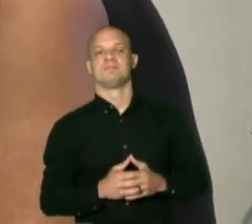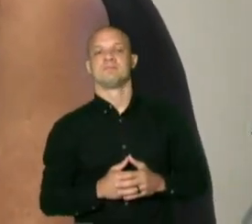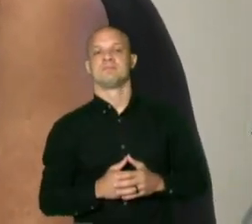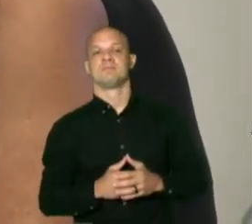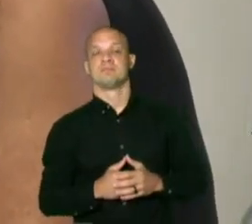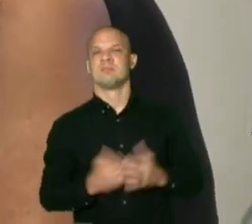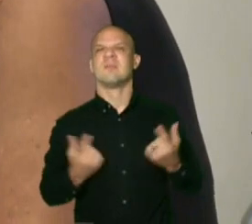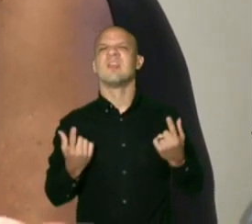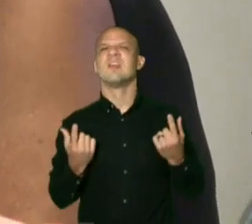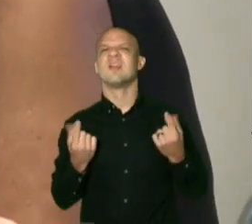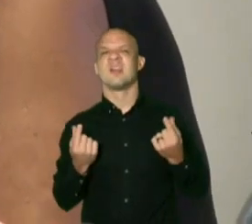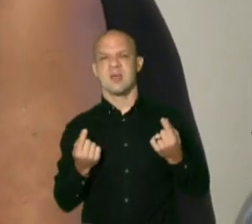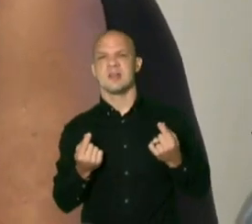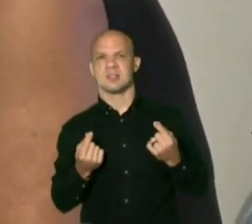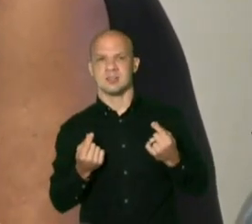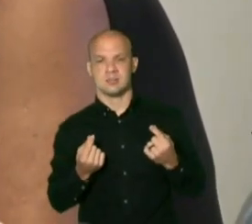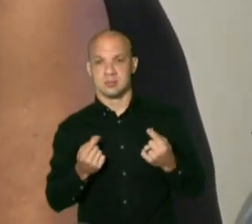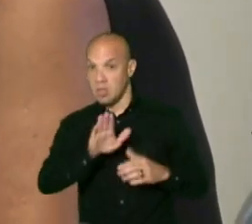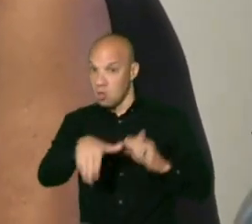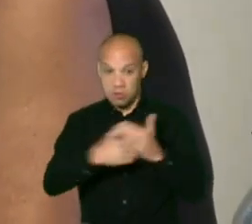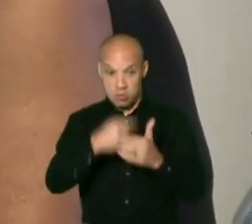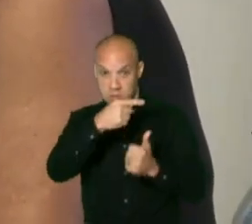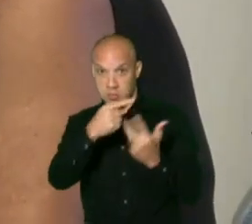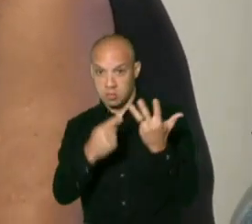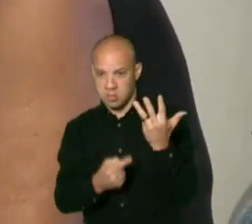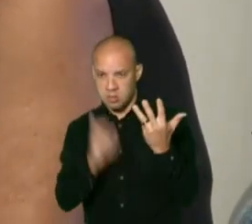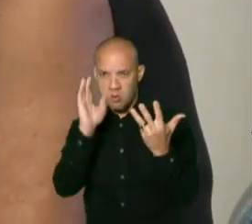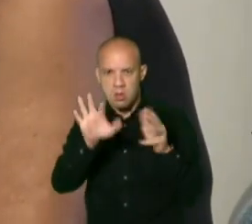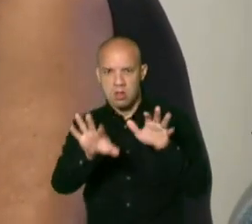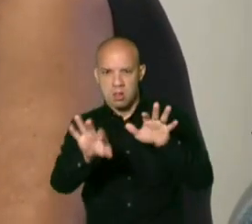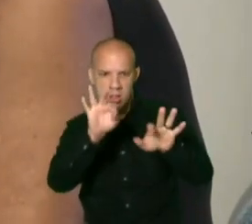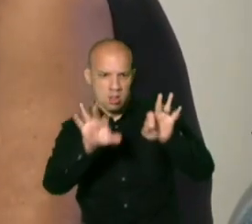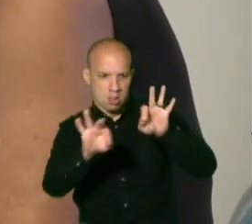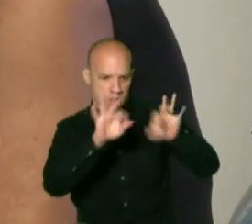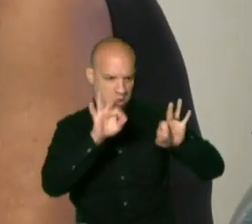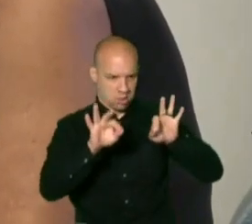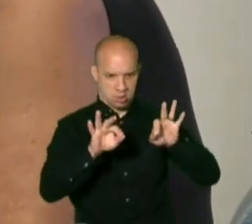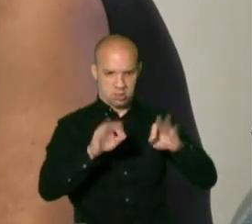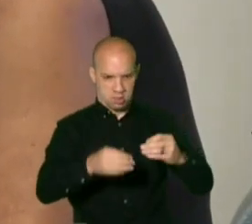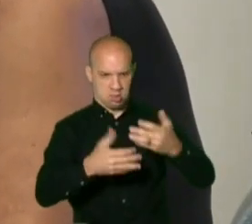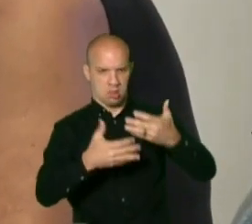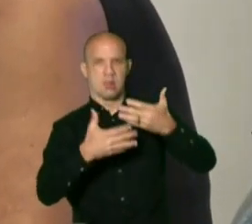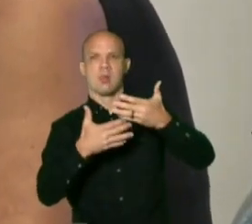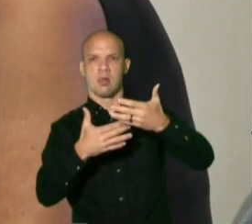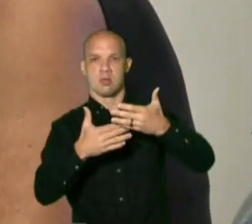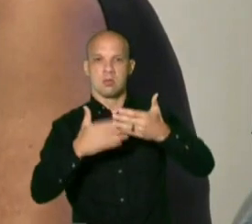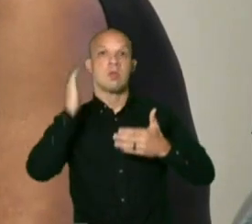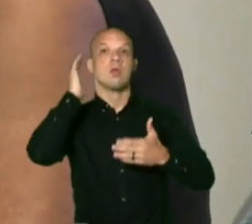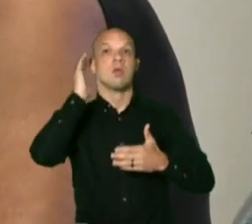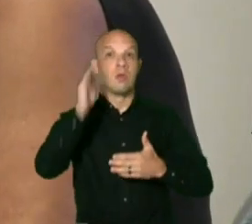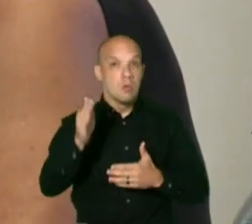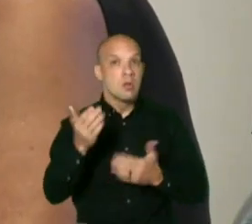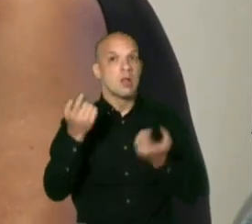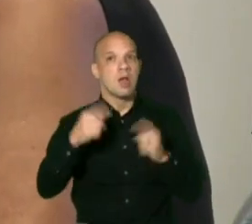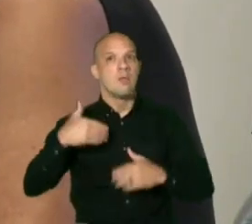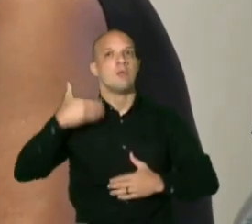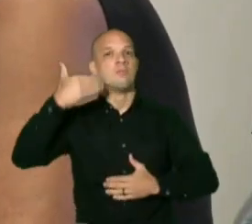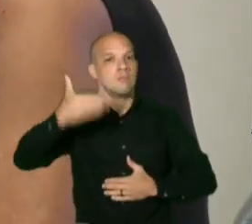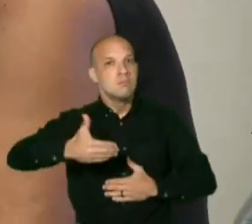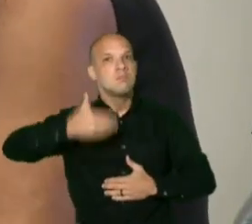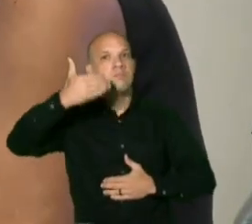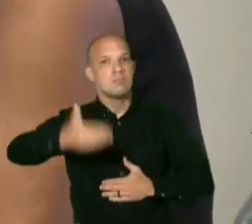hacer unos muestreos que son estadísticamente válidos, con una frecuencia conmesurada a la situación del Estado, ¿verdad?